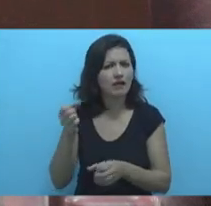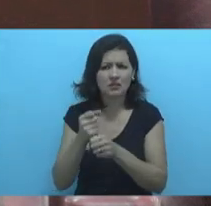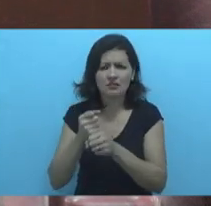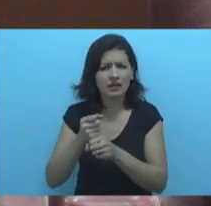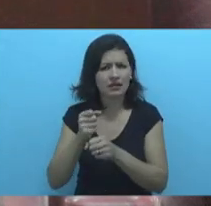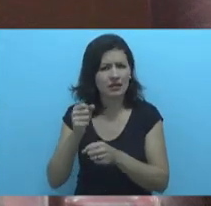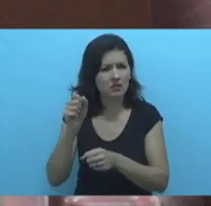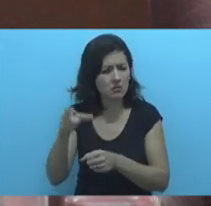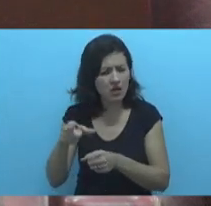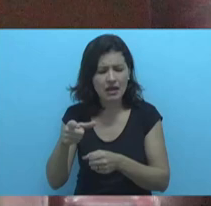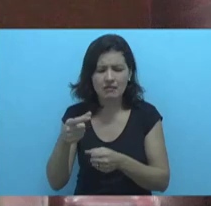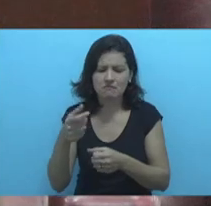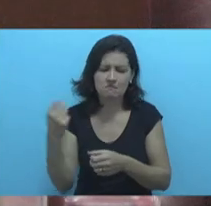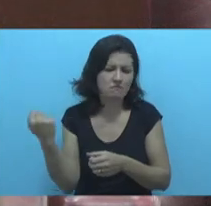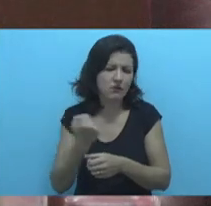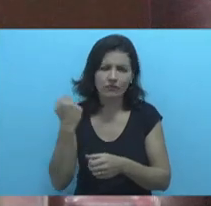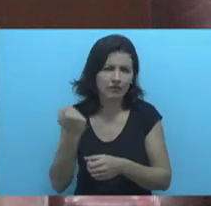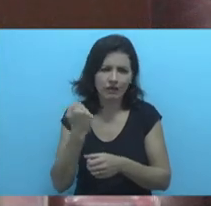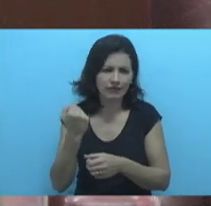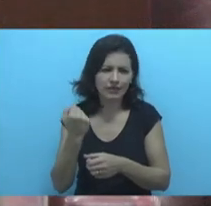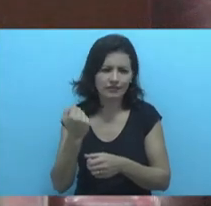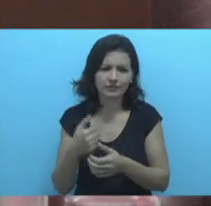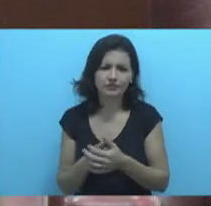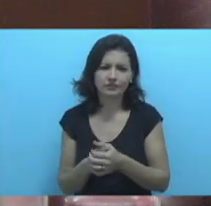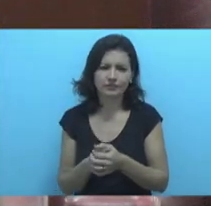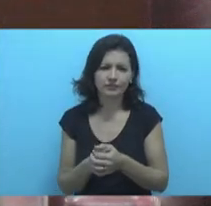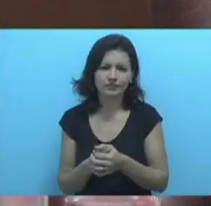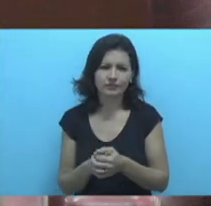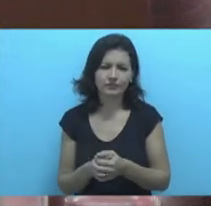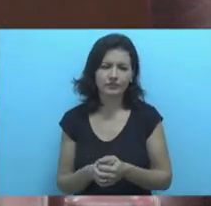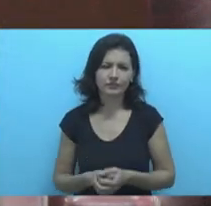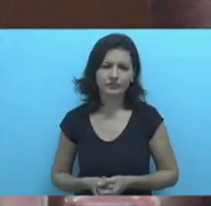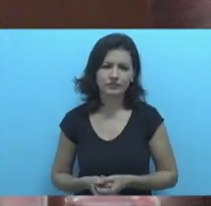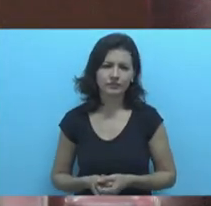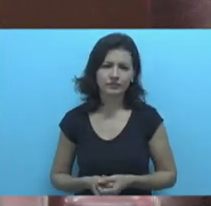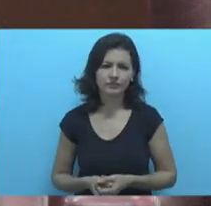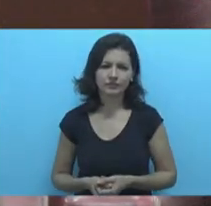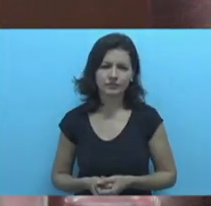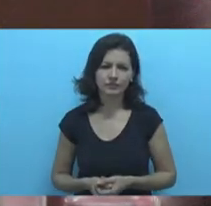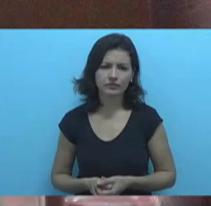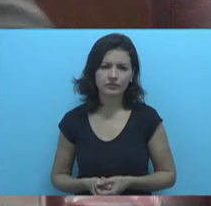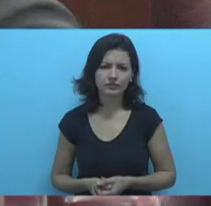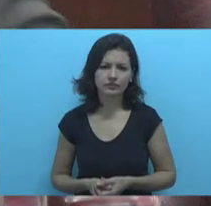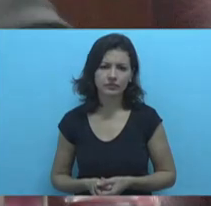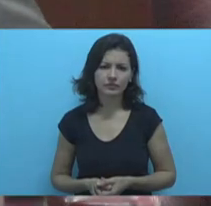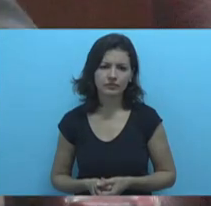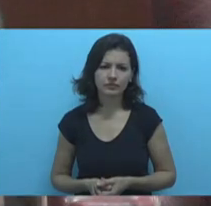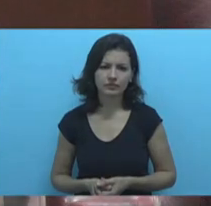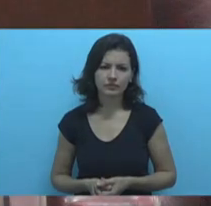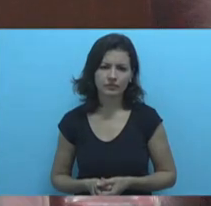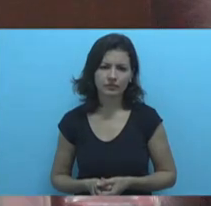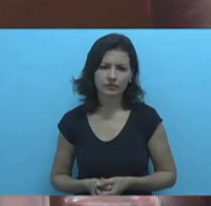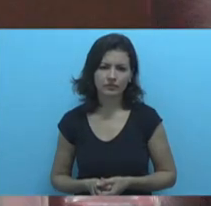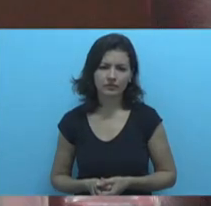tenía Miguel. Repito, más allá de la diferencia. Y yo también digo, me